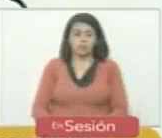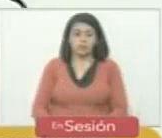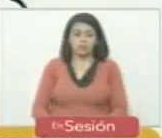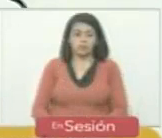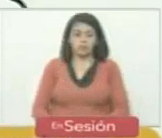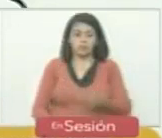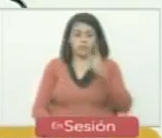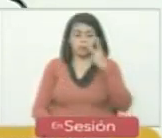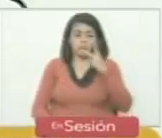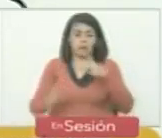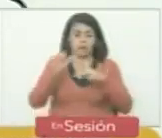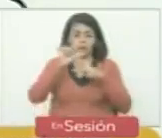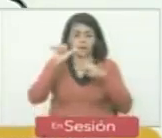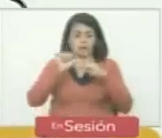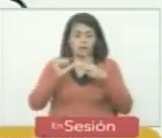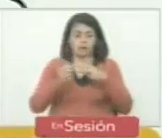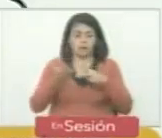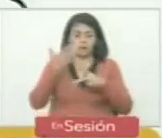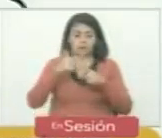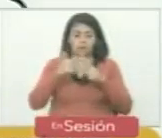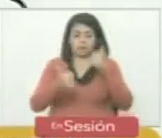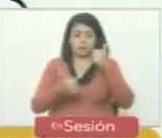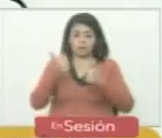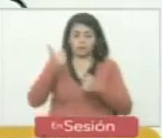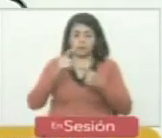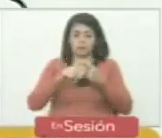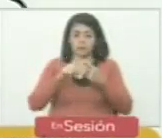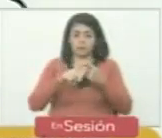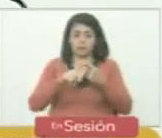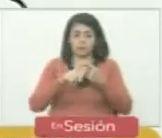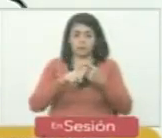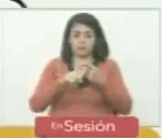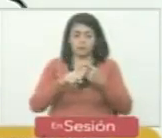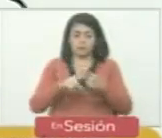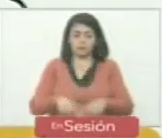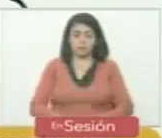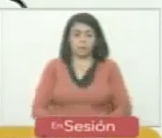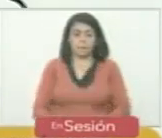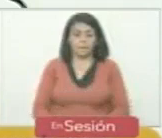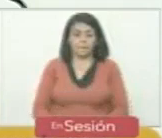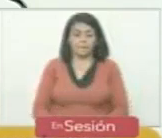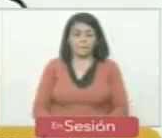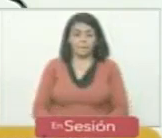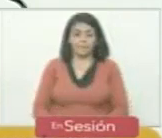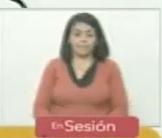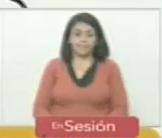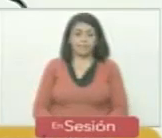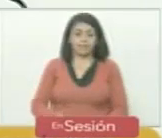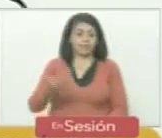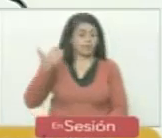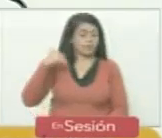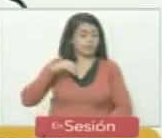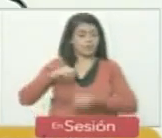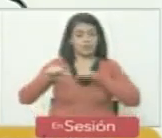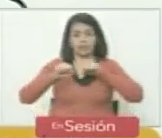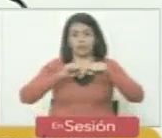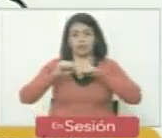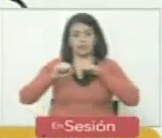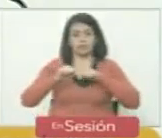dos aspectos fundamentales. El primero de ellos es que detrás de esta acción,